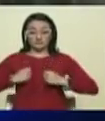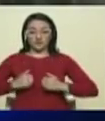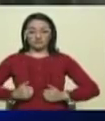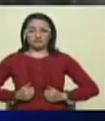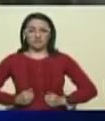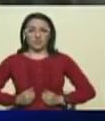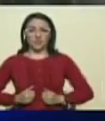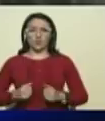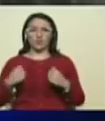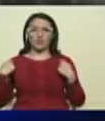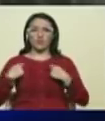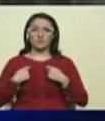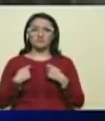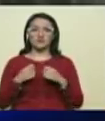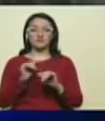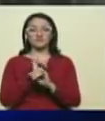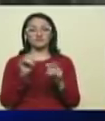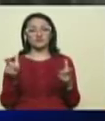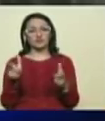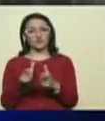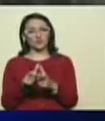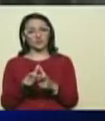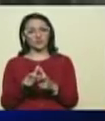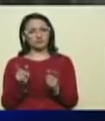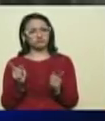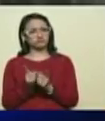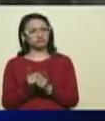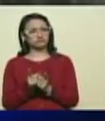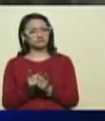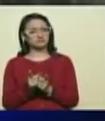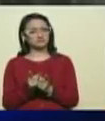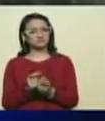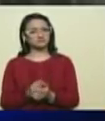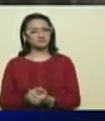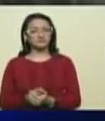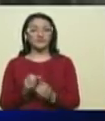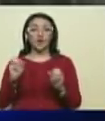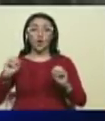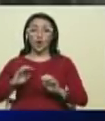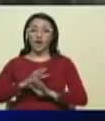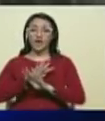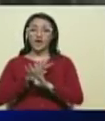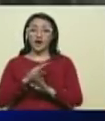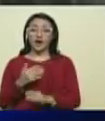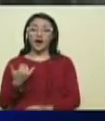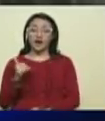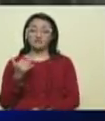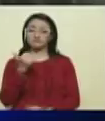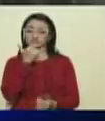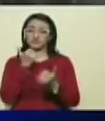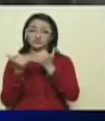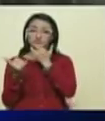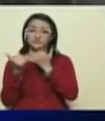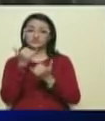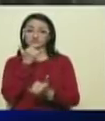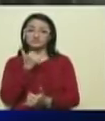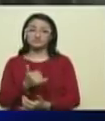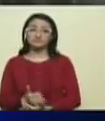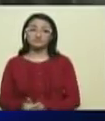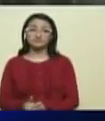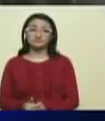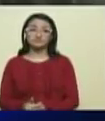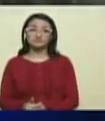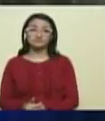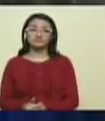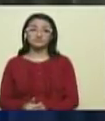elegantes y así se terminó esta reunión. Señores, la OEA tiene defectos, pero es deliciosamente